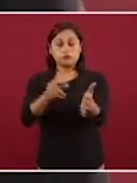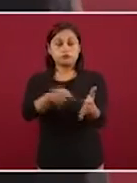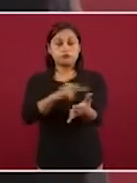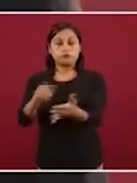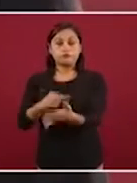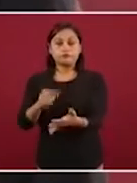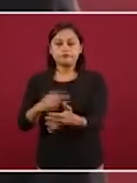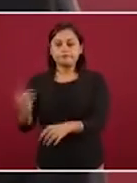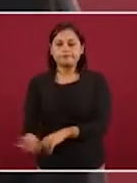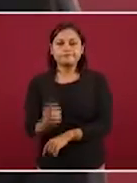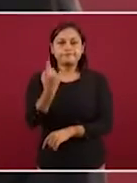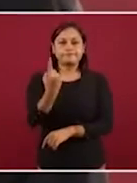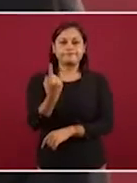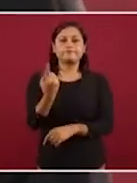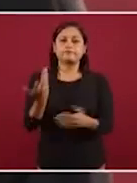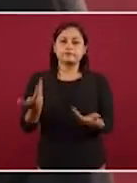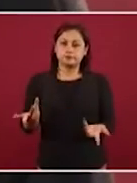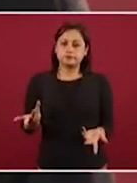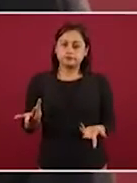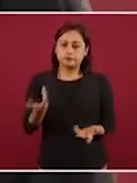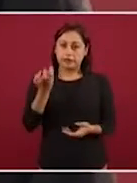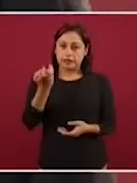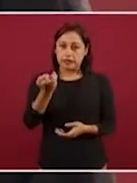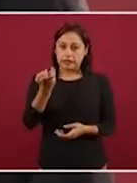Entonces, ese fue otro acuerdo